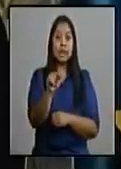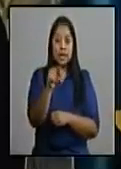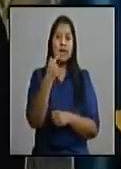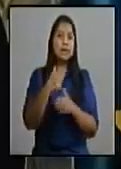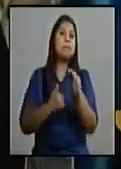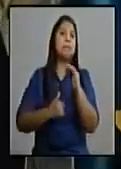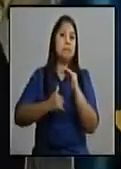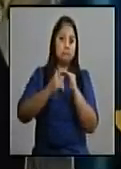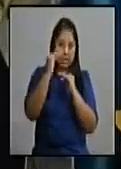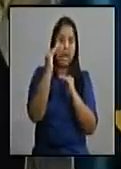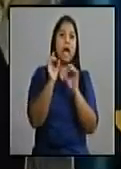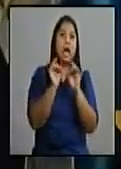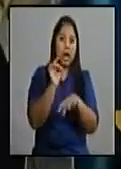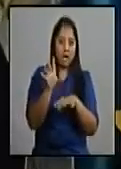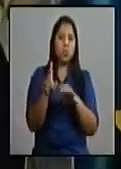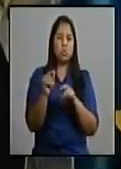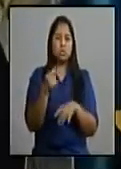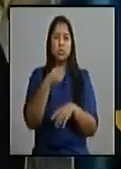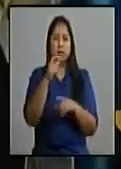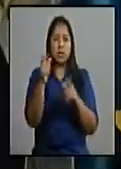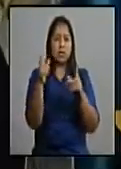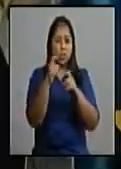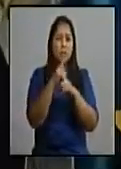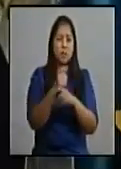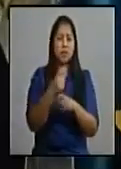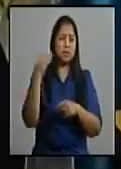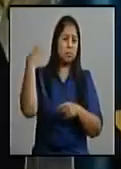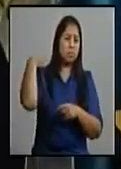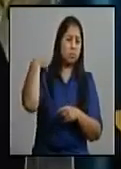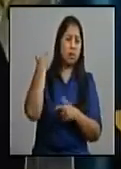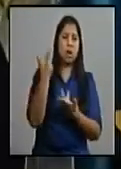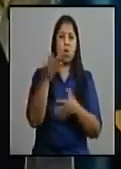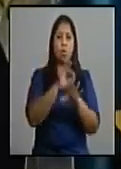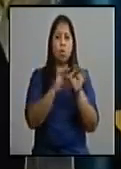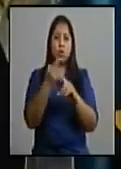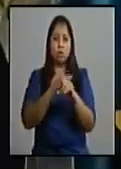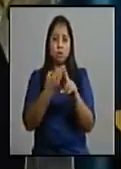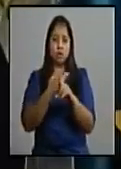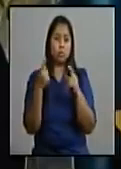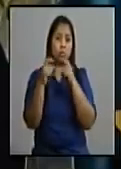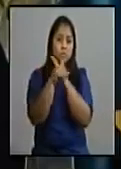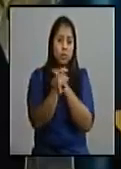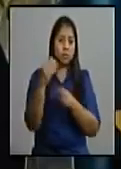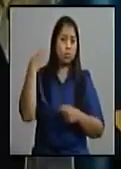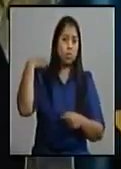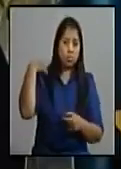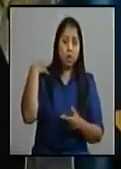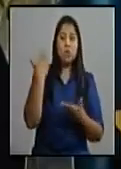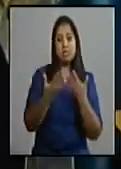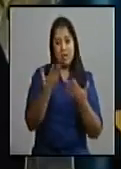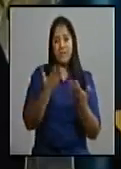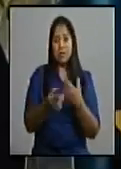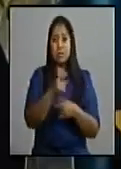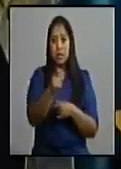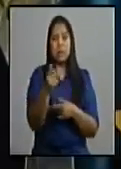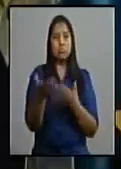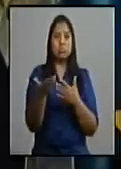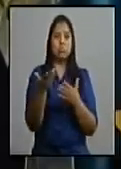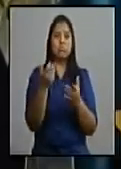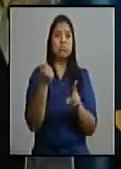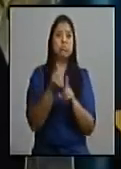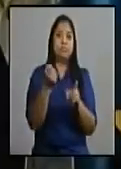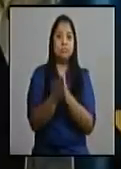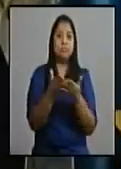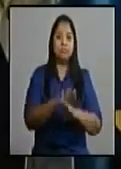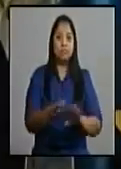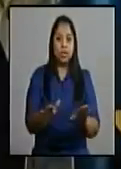elevarse muchísimo, sobre todo cuando hay complicaciones pulmonares o riesgo de complicaciones pulmonares que pudieran conllevar a la muerte, la